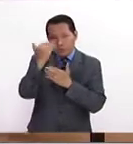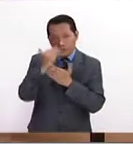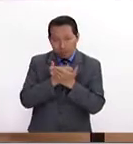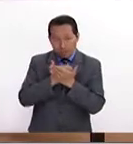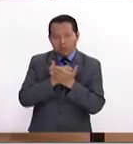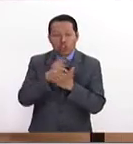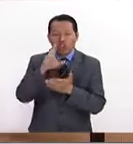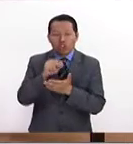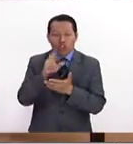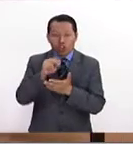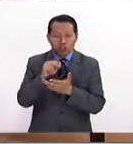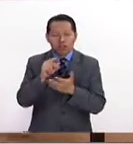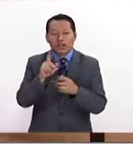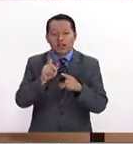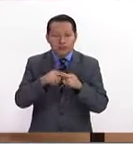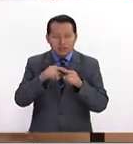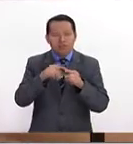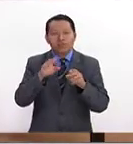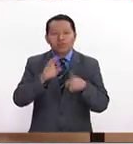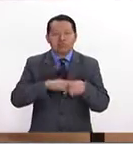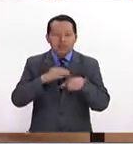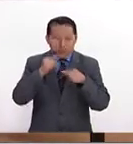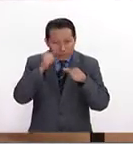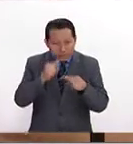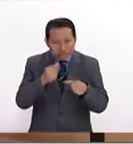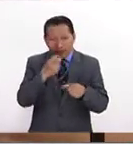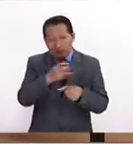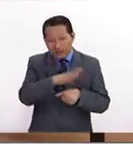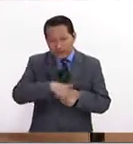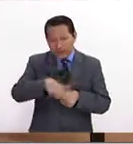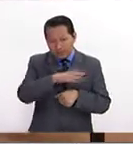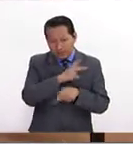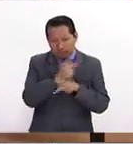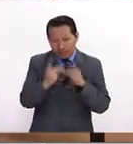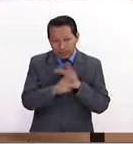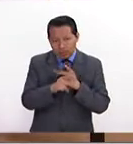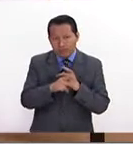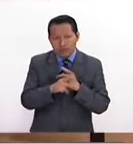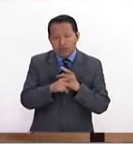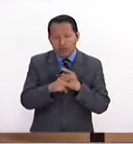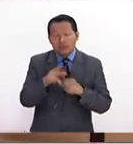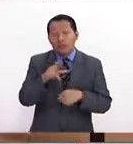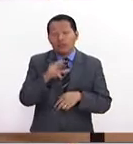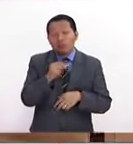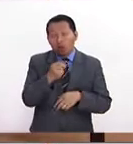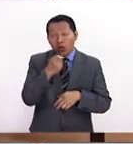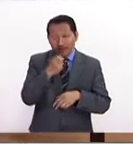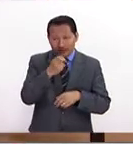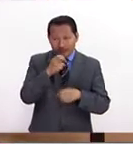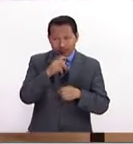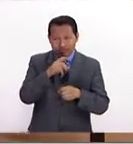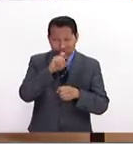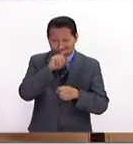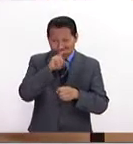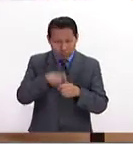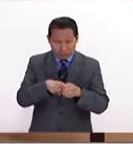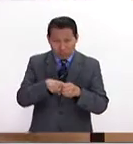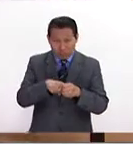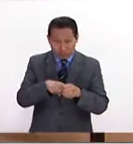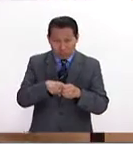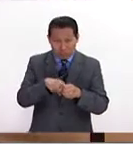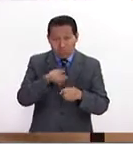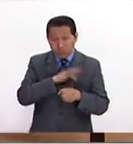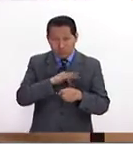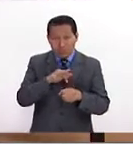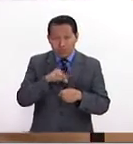no invertirle mayor tiempo, mayor costo a este tipo de mercancías. Quien no se enrola en este tipo de dinámicas, pues está fuera